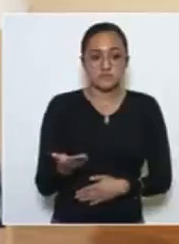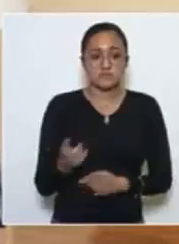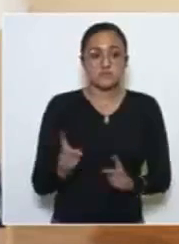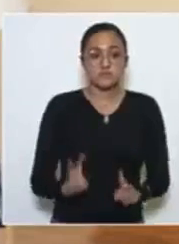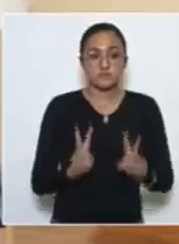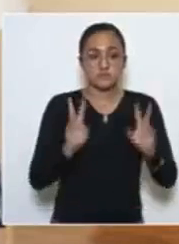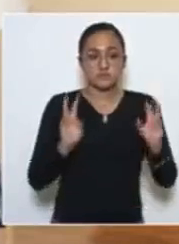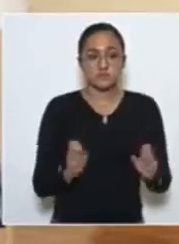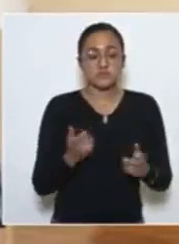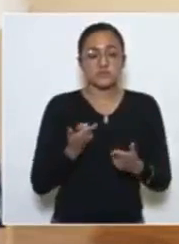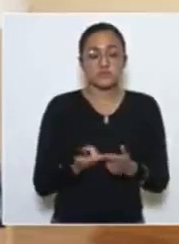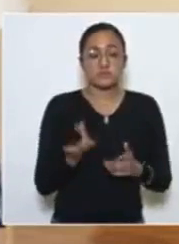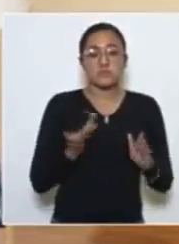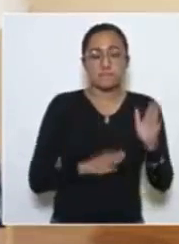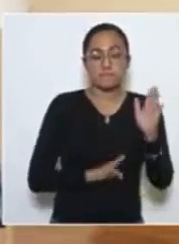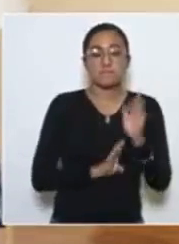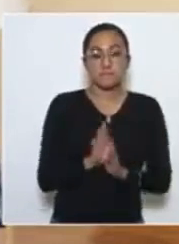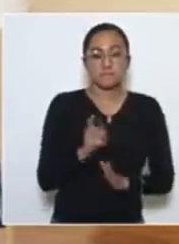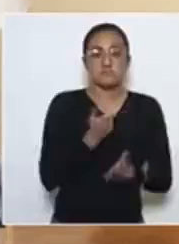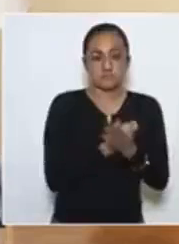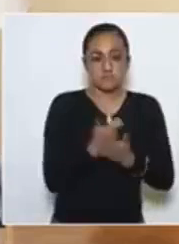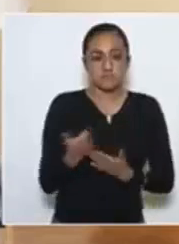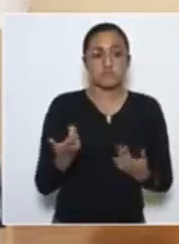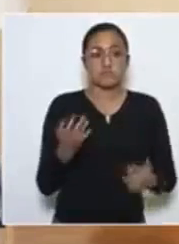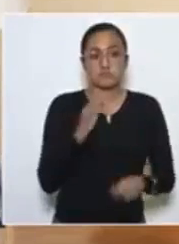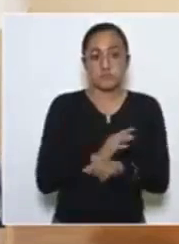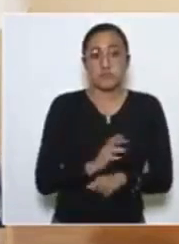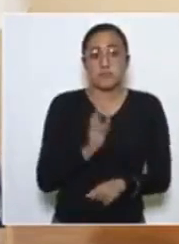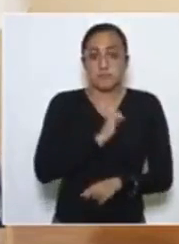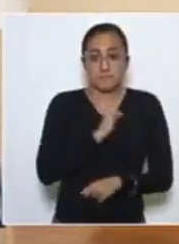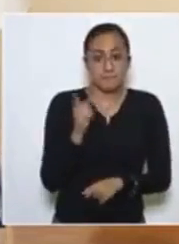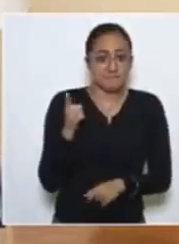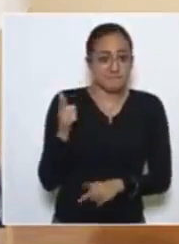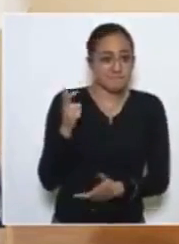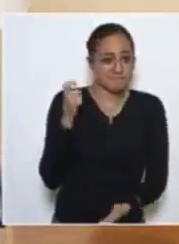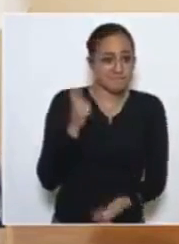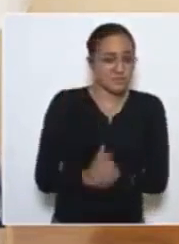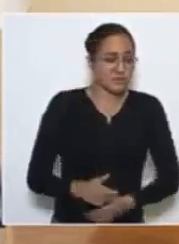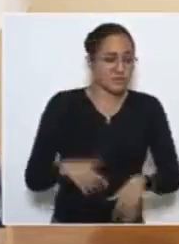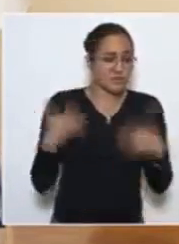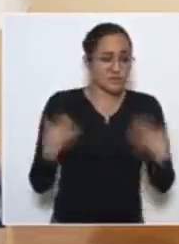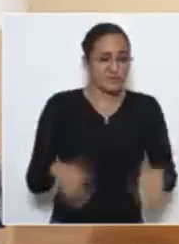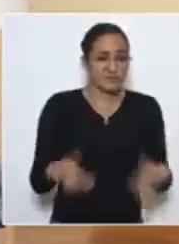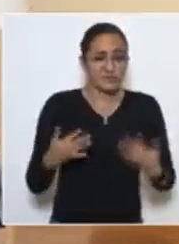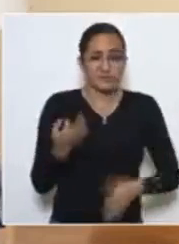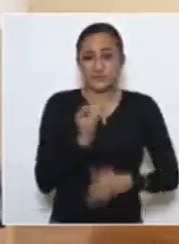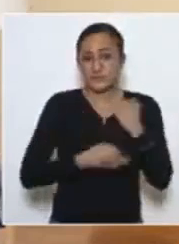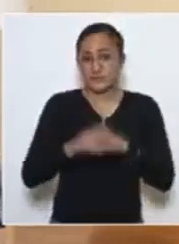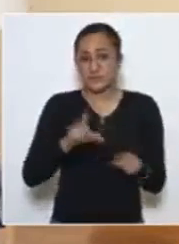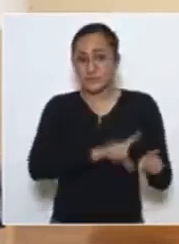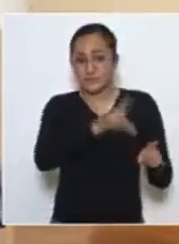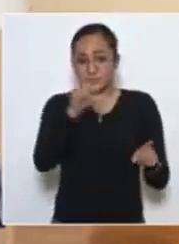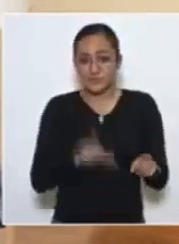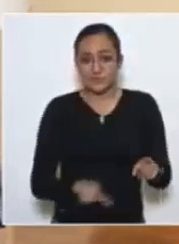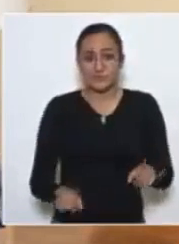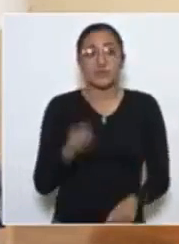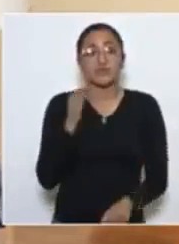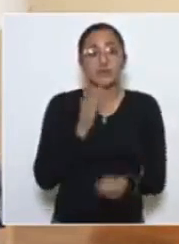del aumento salarial. Ya son los mejores pagados del país y de llevarse a